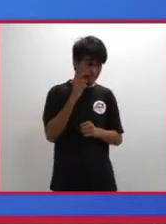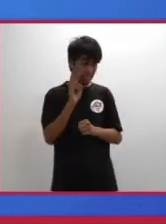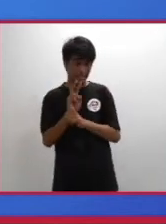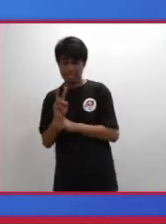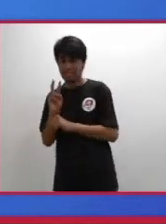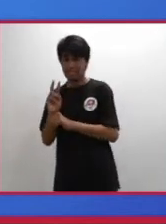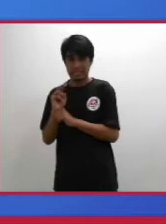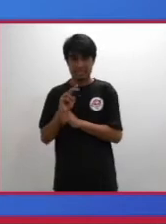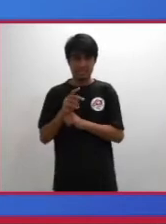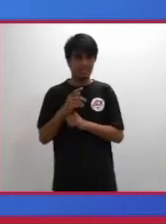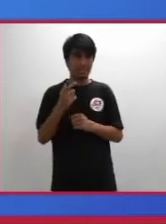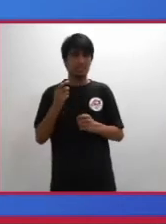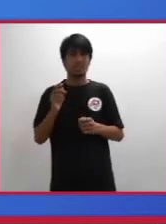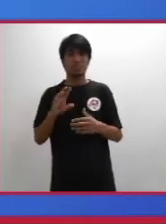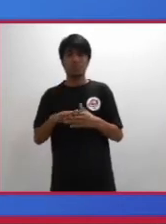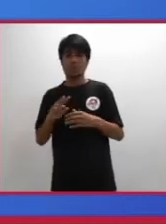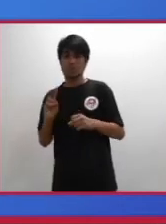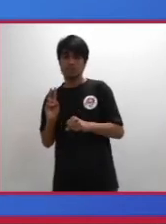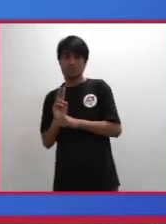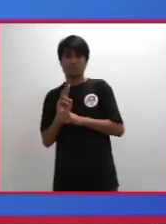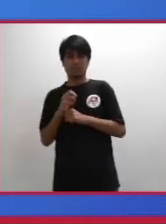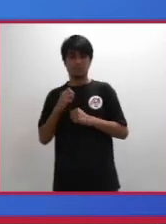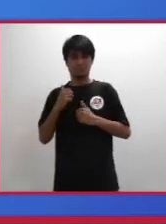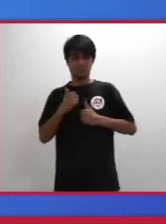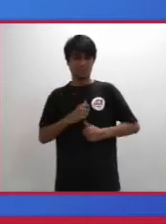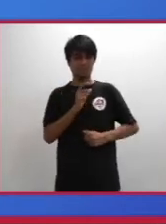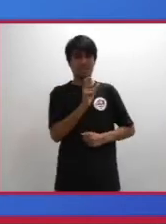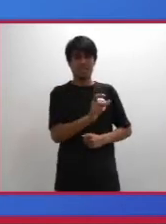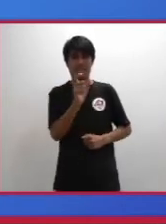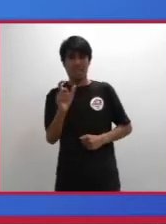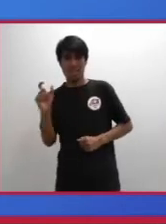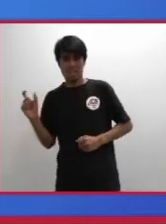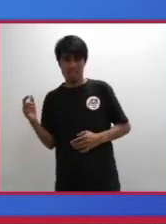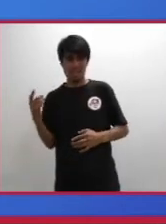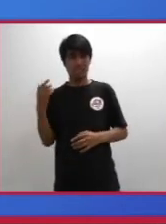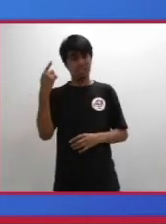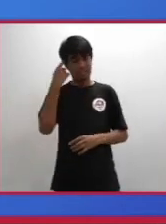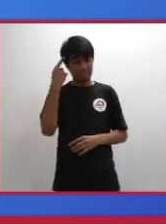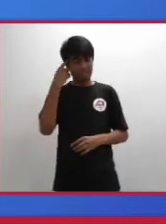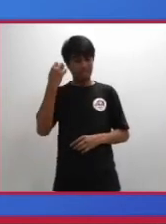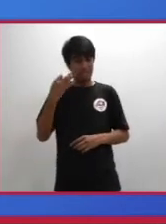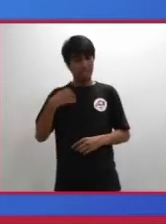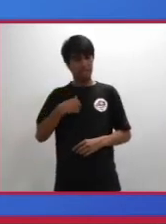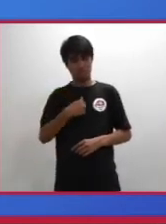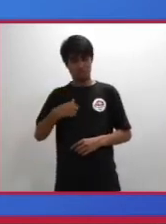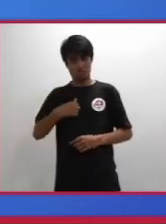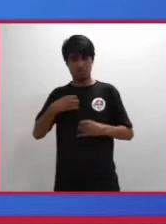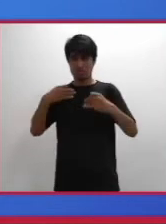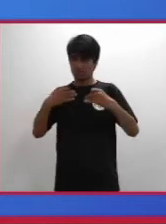que estamos participando debemos considerar o tener en cuenta.